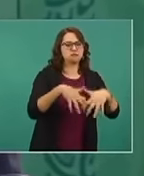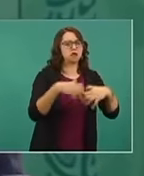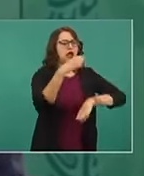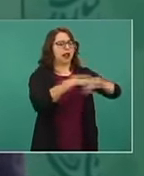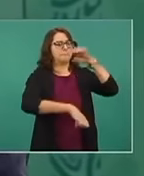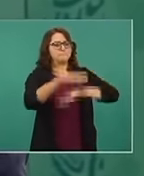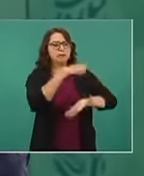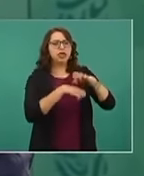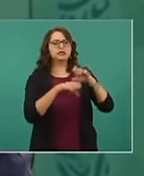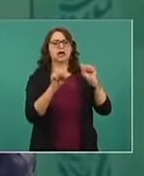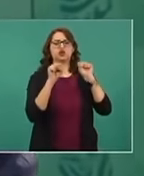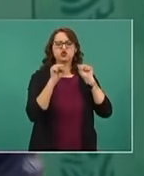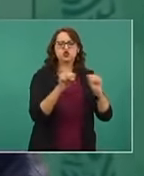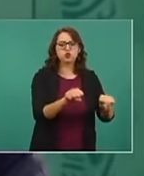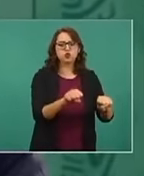los que